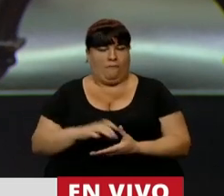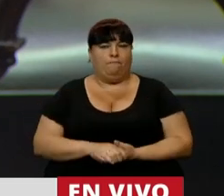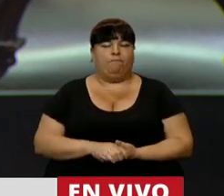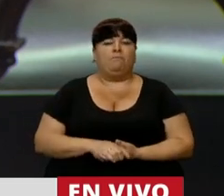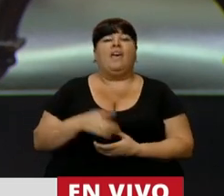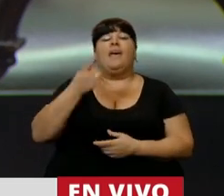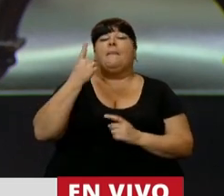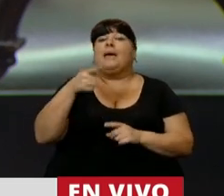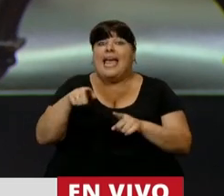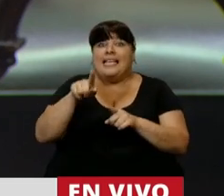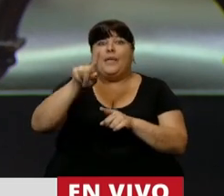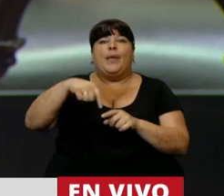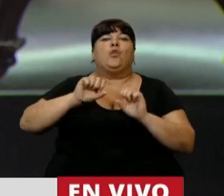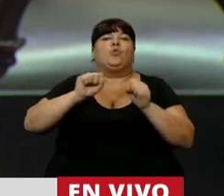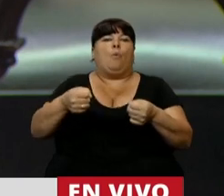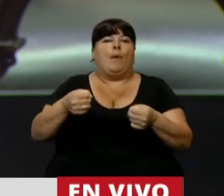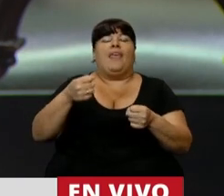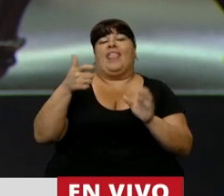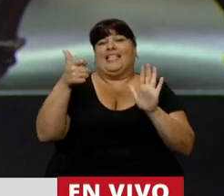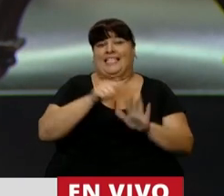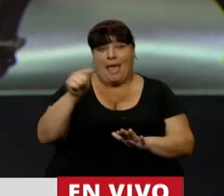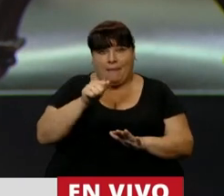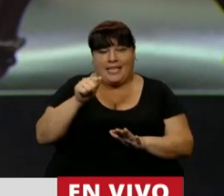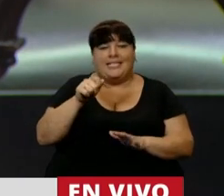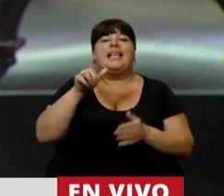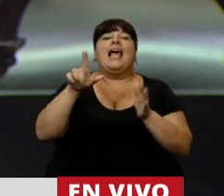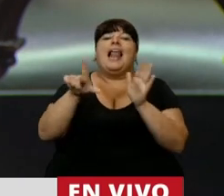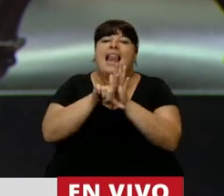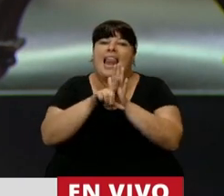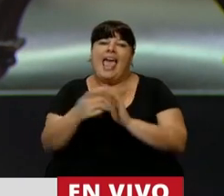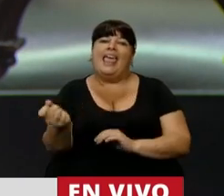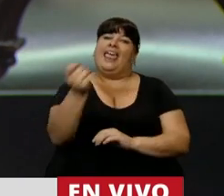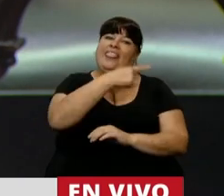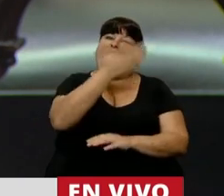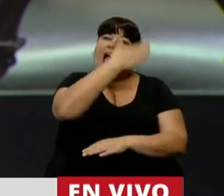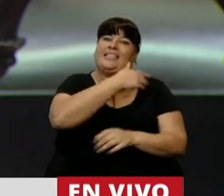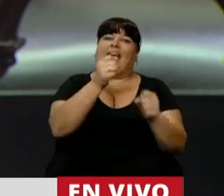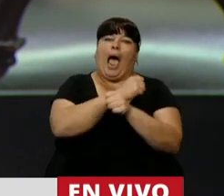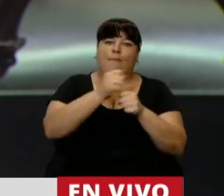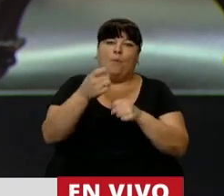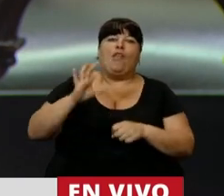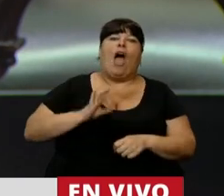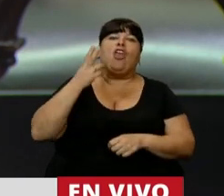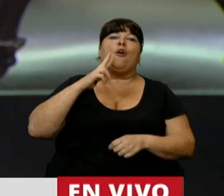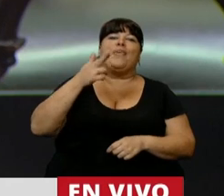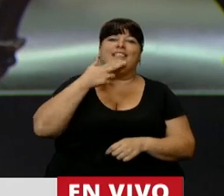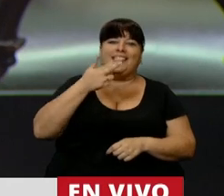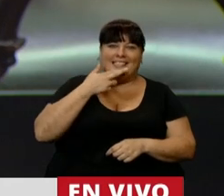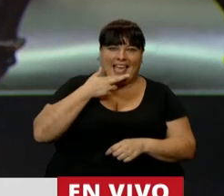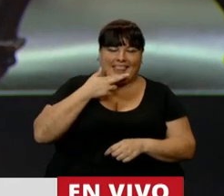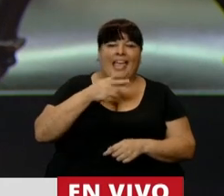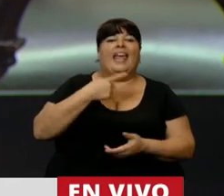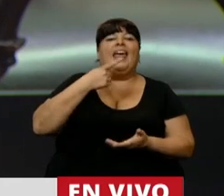que suspendió en principio por 180 días la vigencia de la ley que se había sancionado en el 2017,